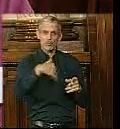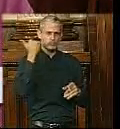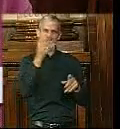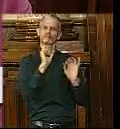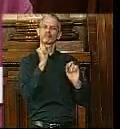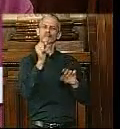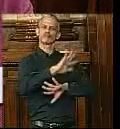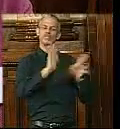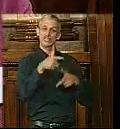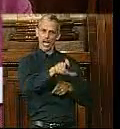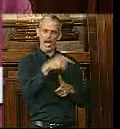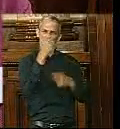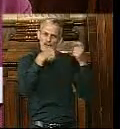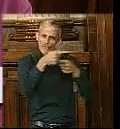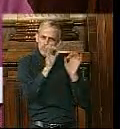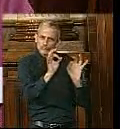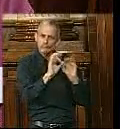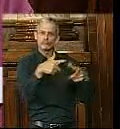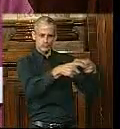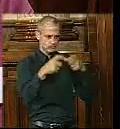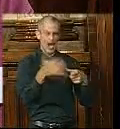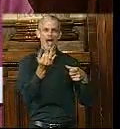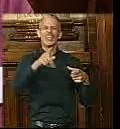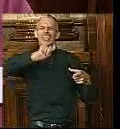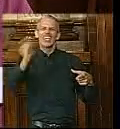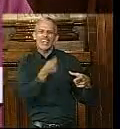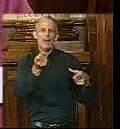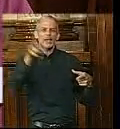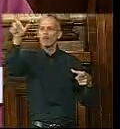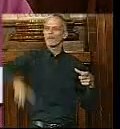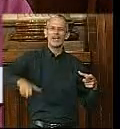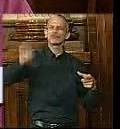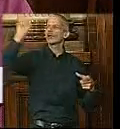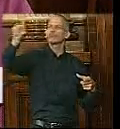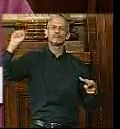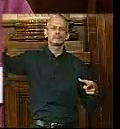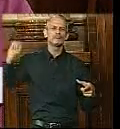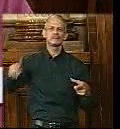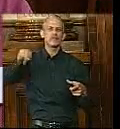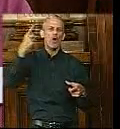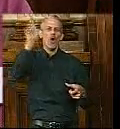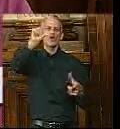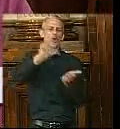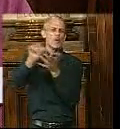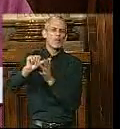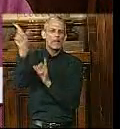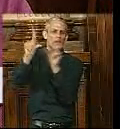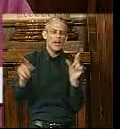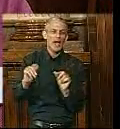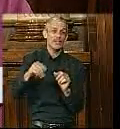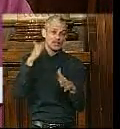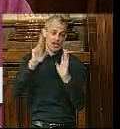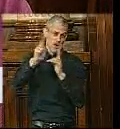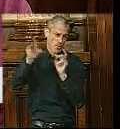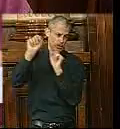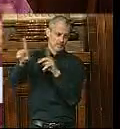ya tenemos y los cuentos que nosotros ya desarrollamos y cambiarle el lector por un lector sordo de otro país en su lengua